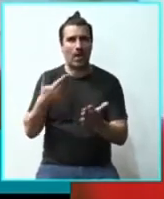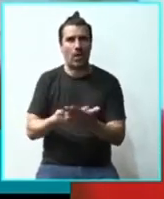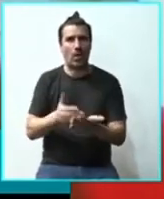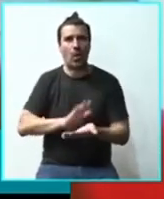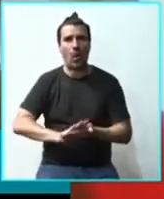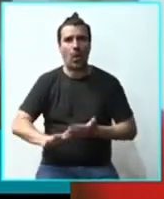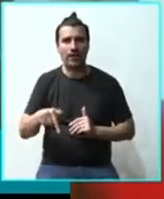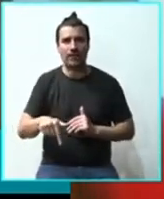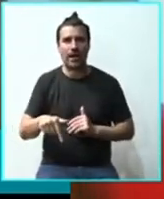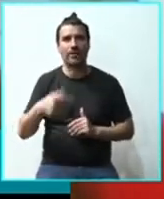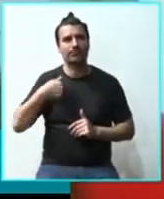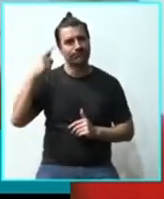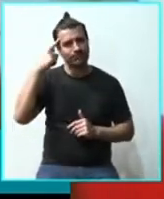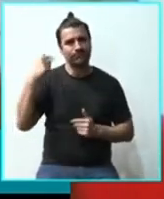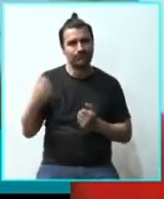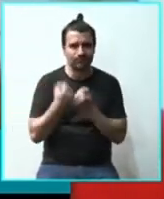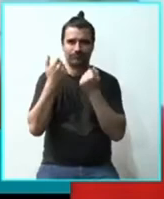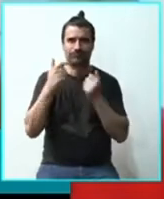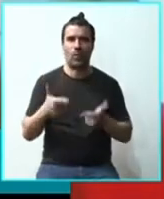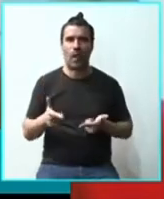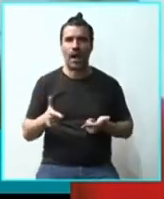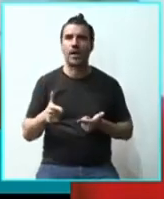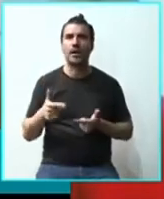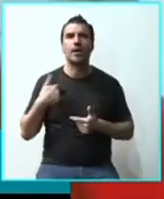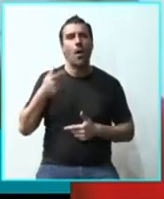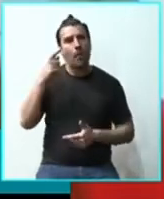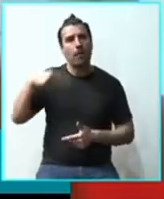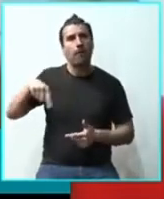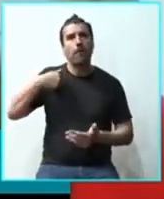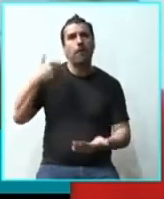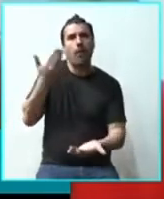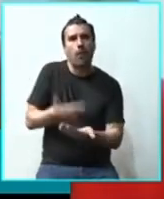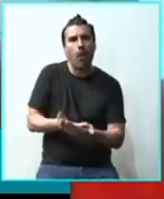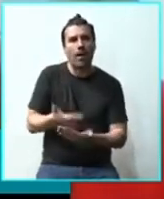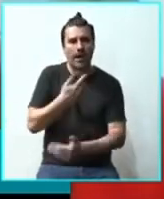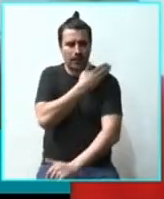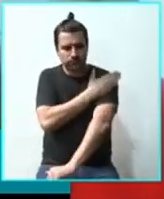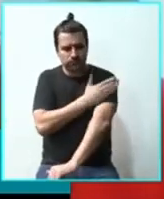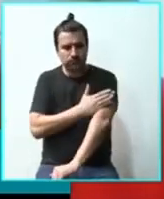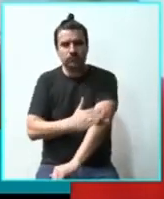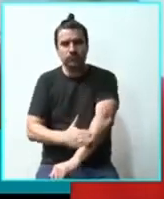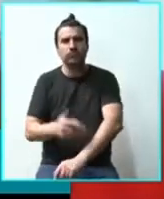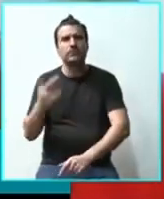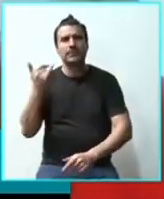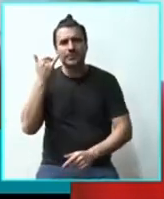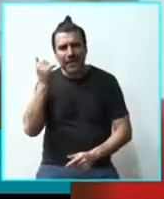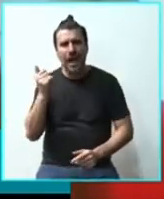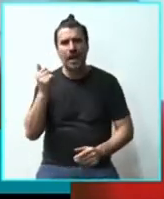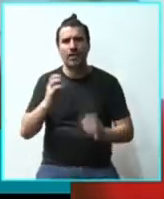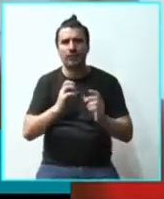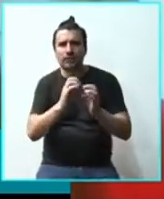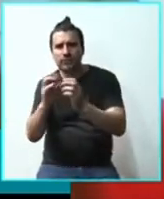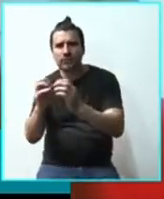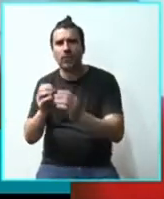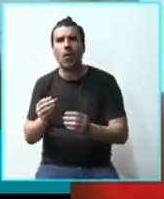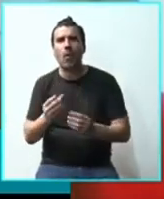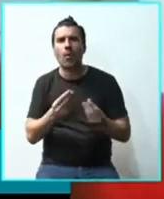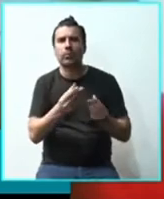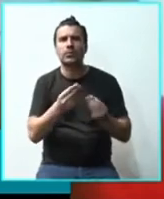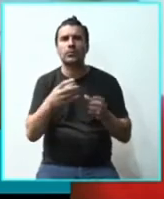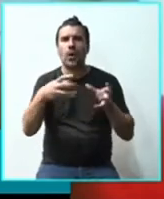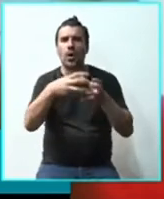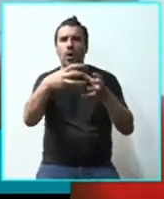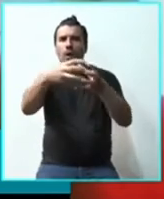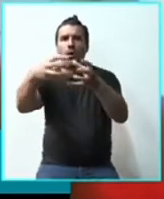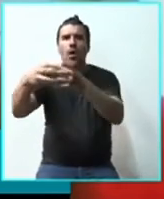que nosotros propusimos a lo largo del tiempo y seguimos proponiendo, es, y lo hemos conversado con todas las organizaciones